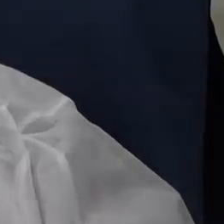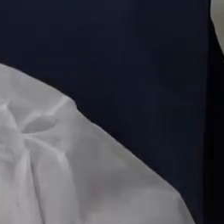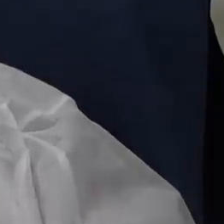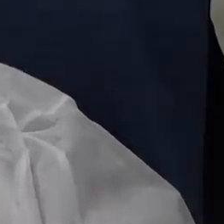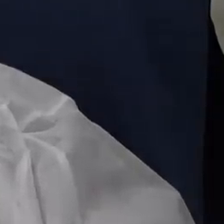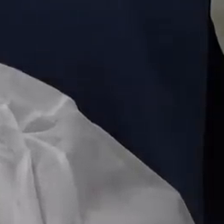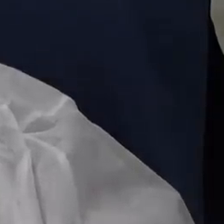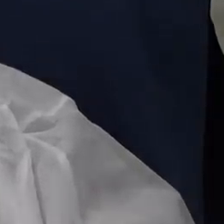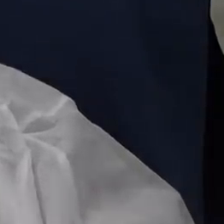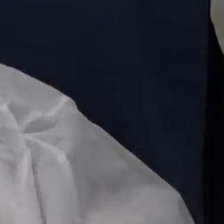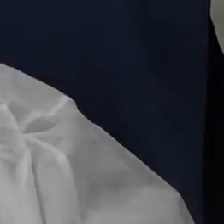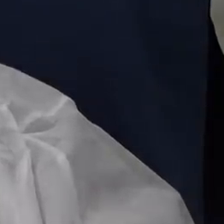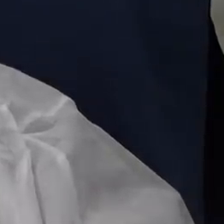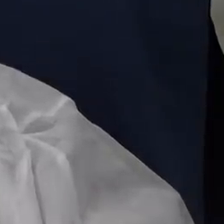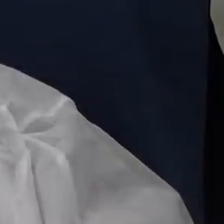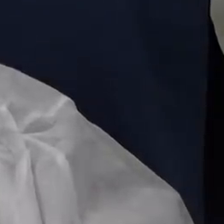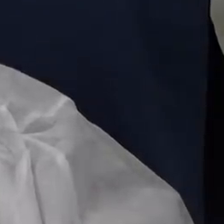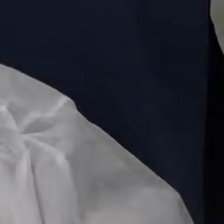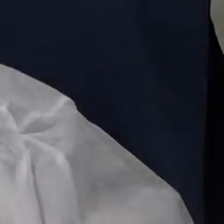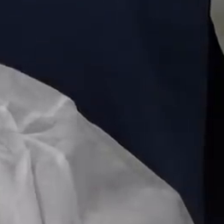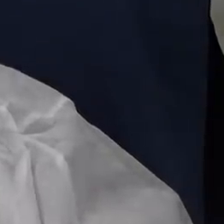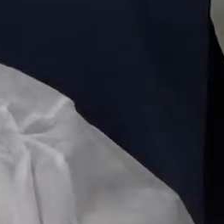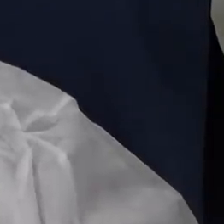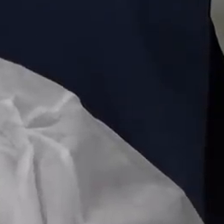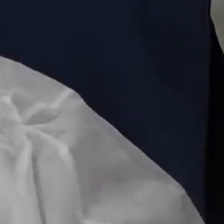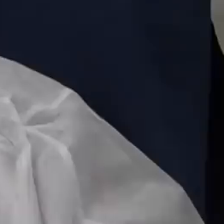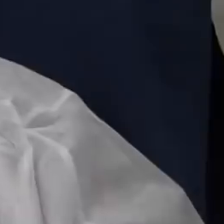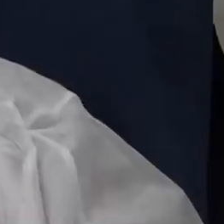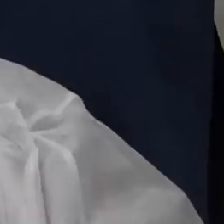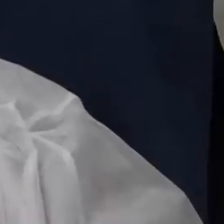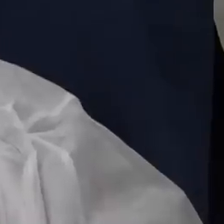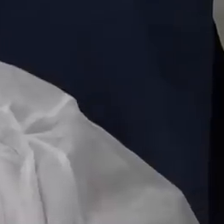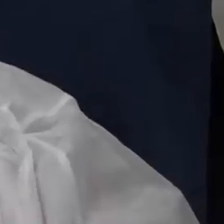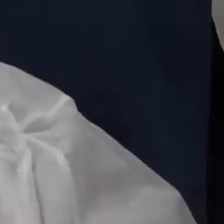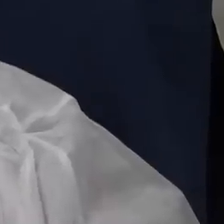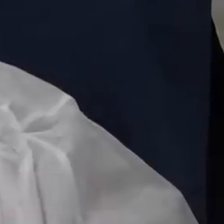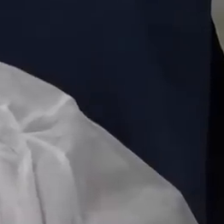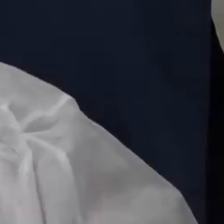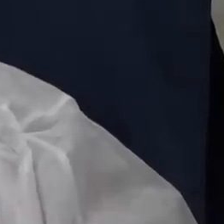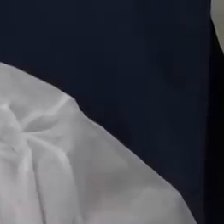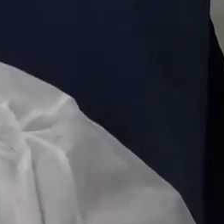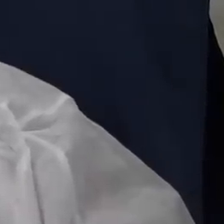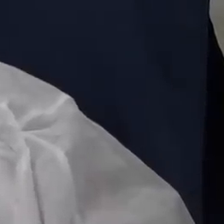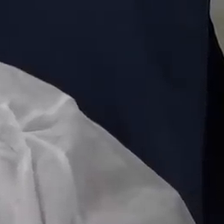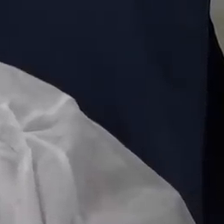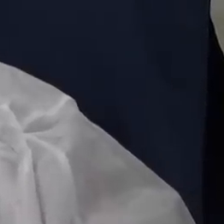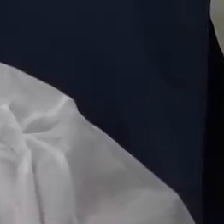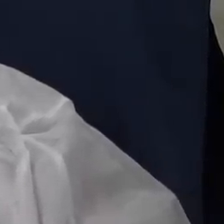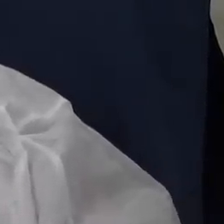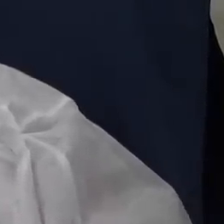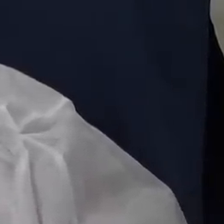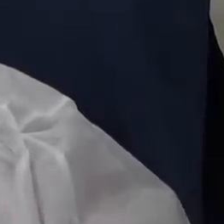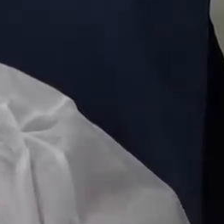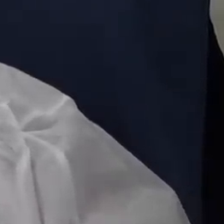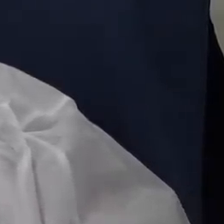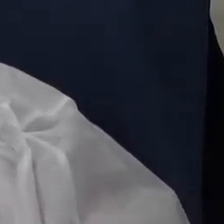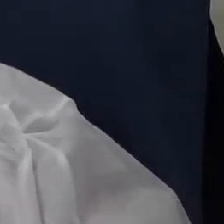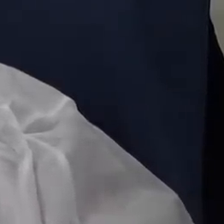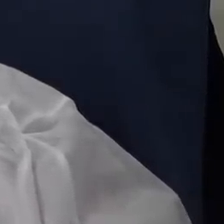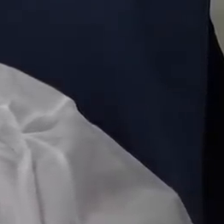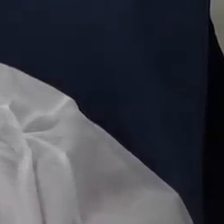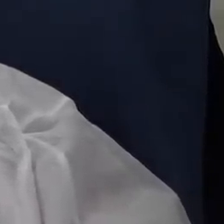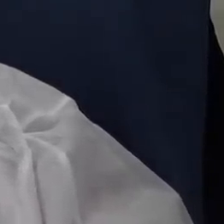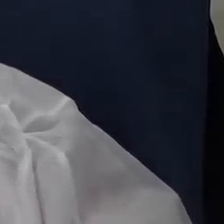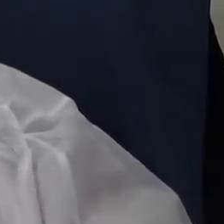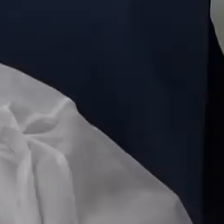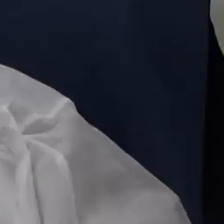conciencia, quiera ser mucho, quieran mucho sus familias, no solamente que el viejito, que el niño, no, nos